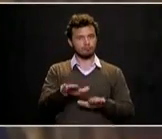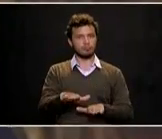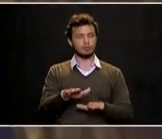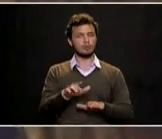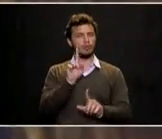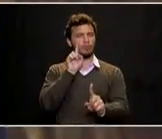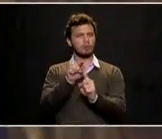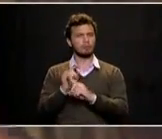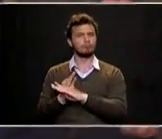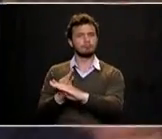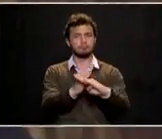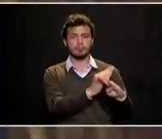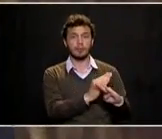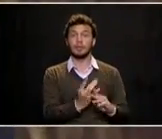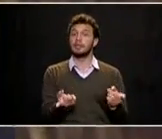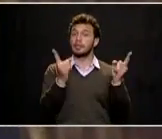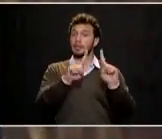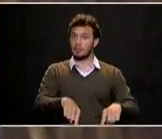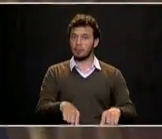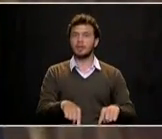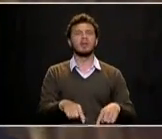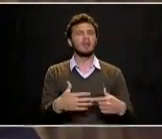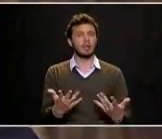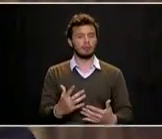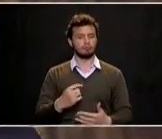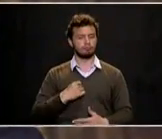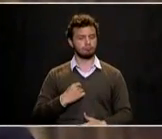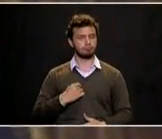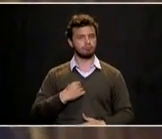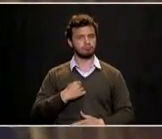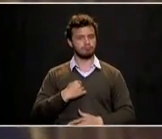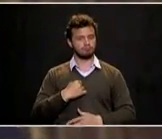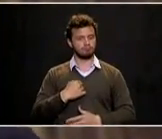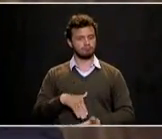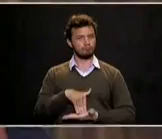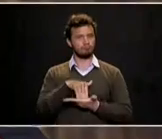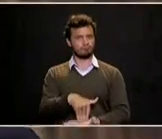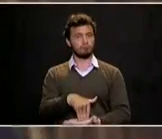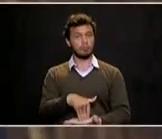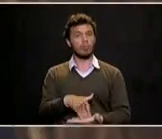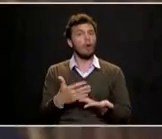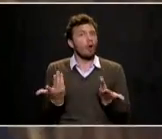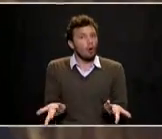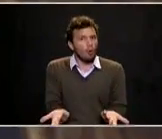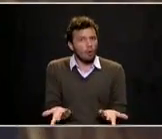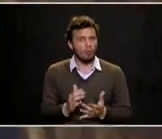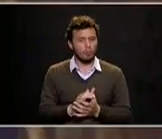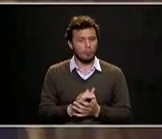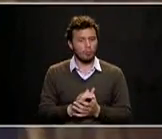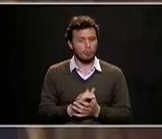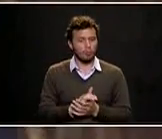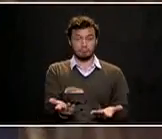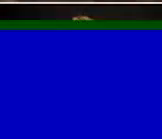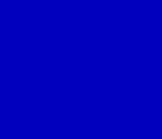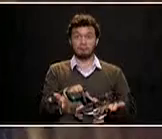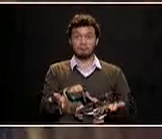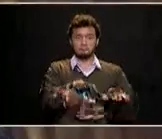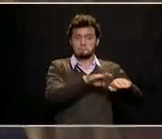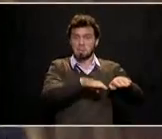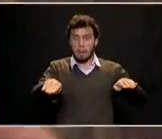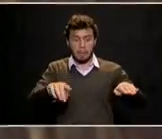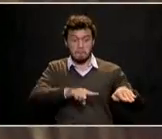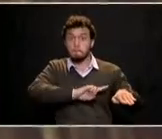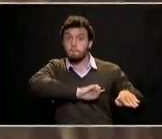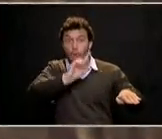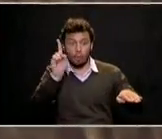de la autoridad. ¿Qué vamos a hacer con el mal parqueo? Pues hacer lo que hay que hacer, obligar a que cumpla. Pero hay